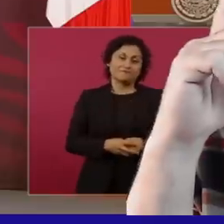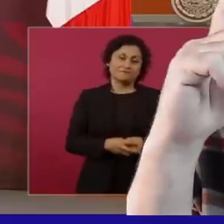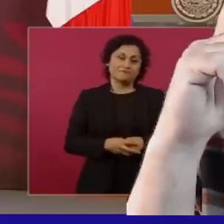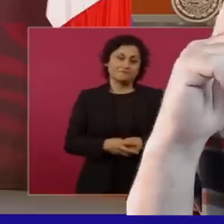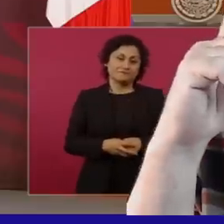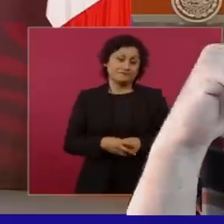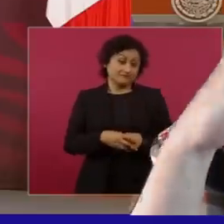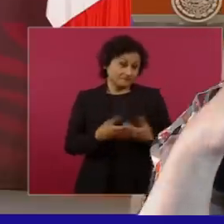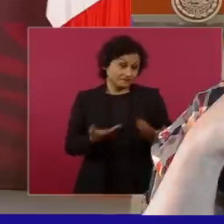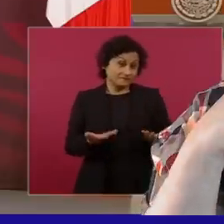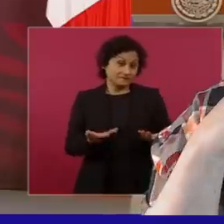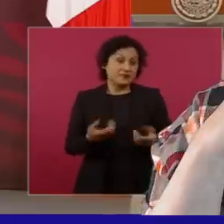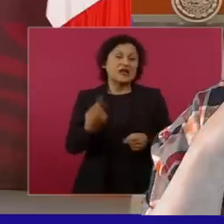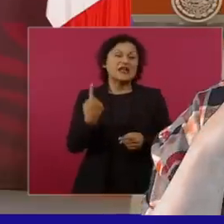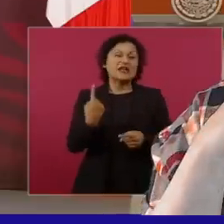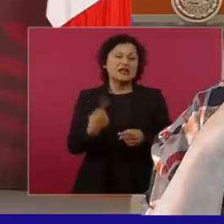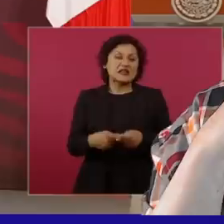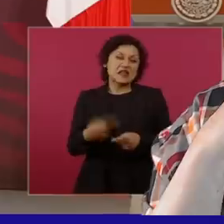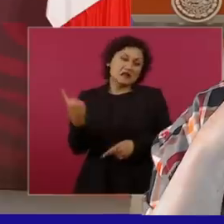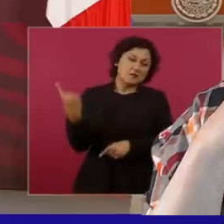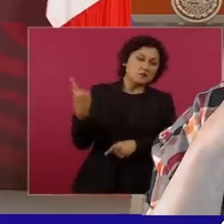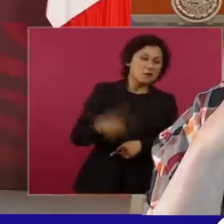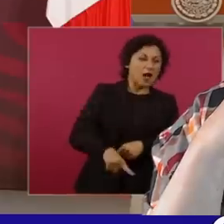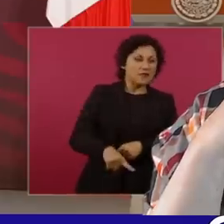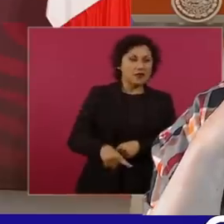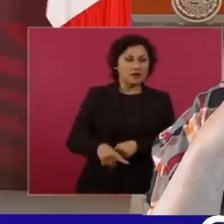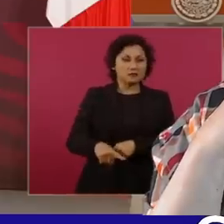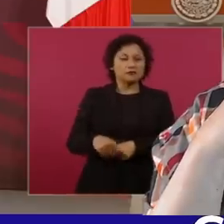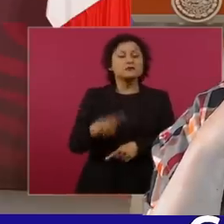¿Quién daba las órdenes?